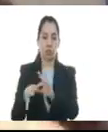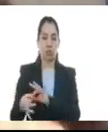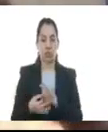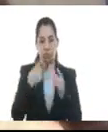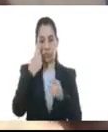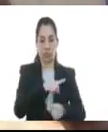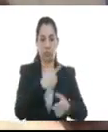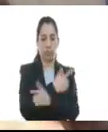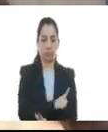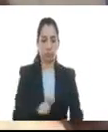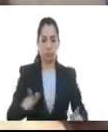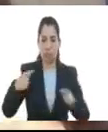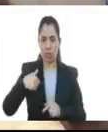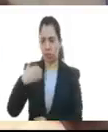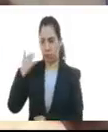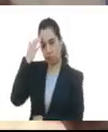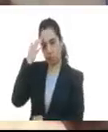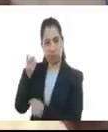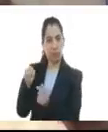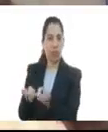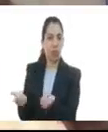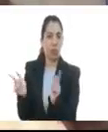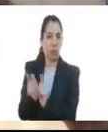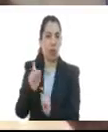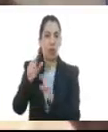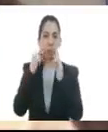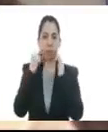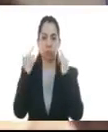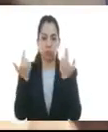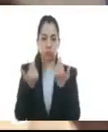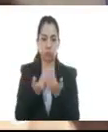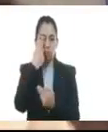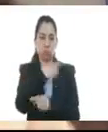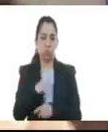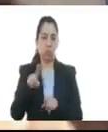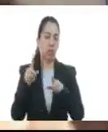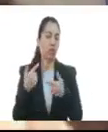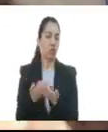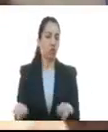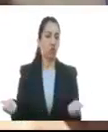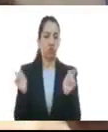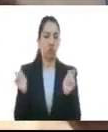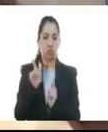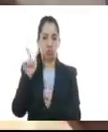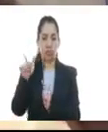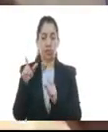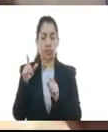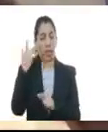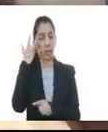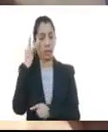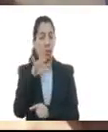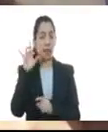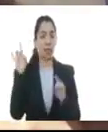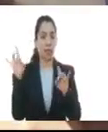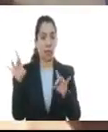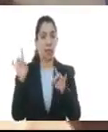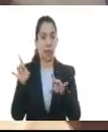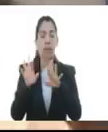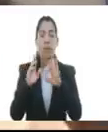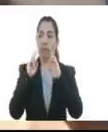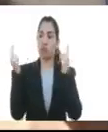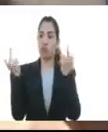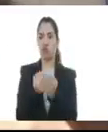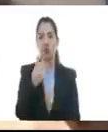grupo incipiente que se reunía en el salón de usos múltiples de una iglesia en San Ángel y querían hacer algo por